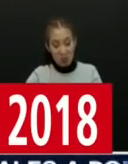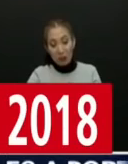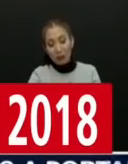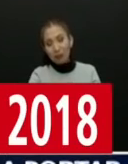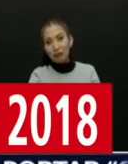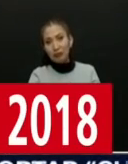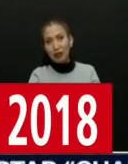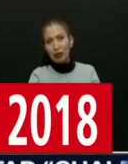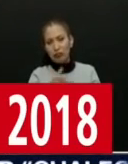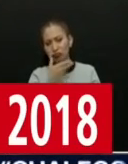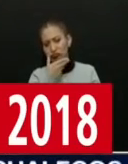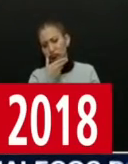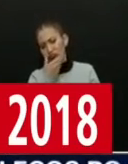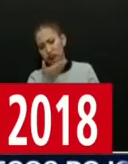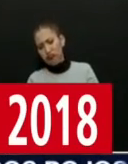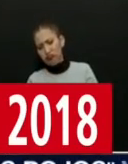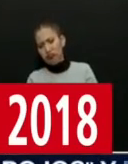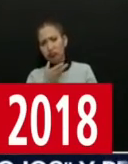era un hombre